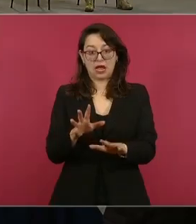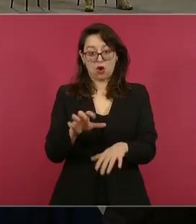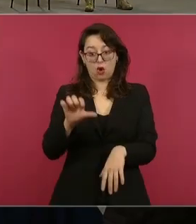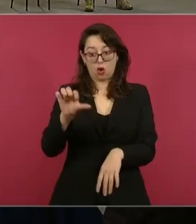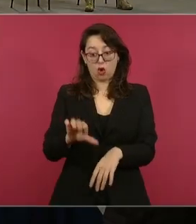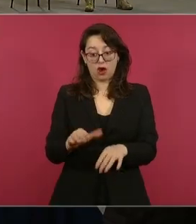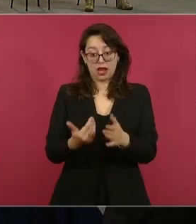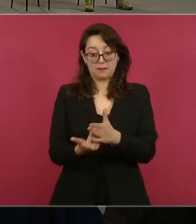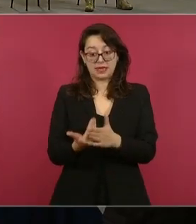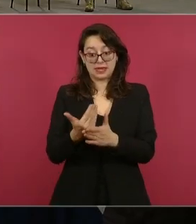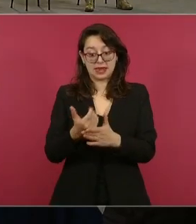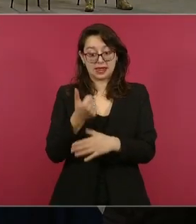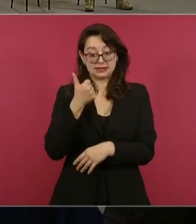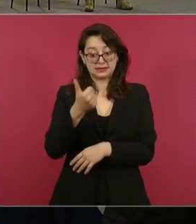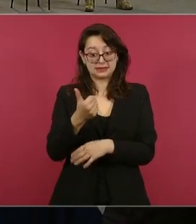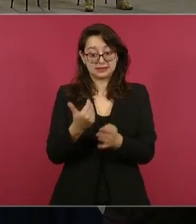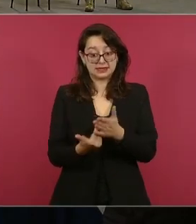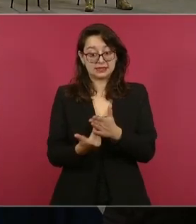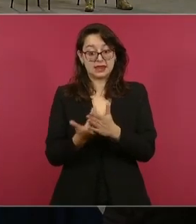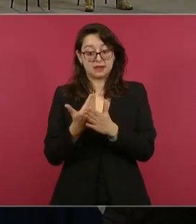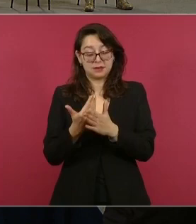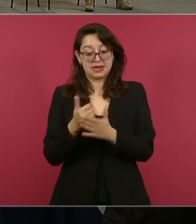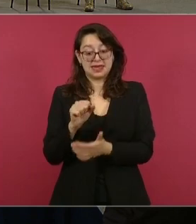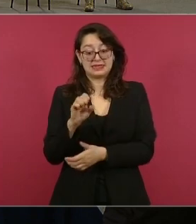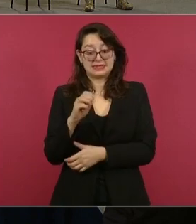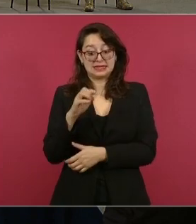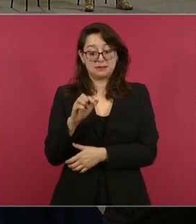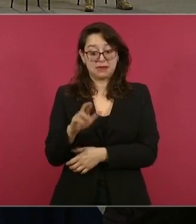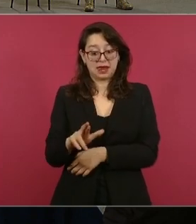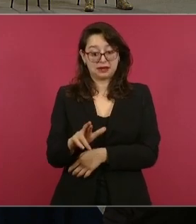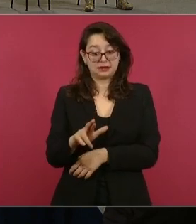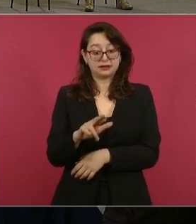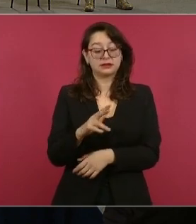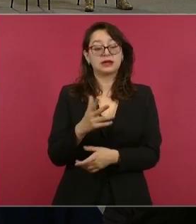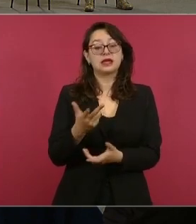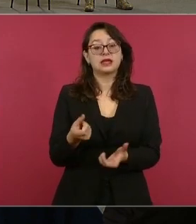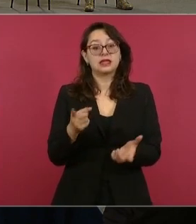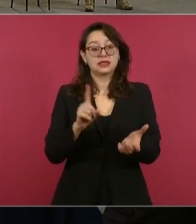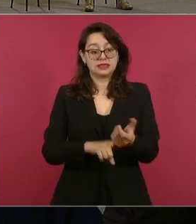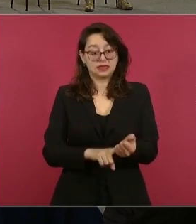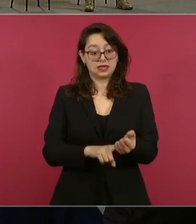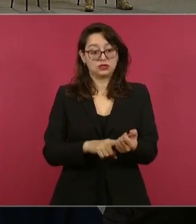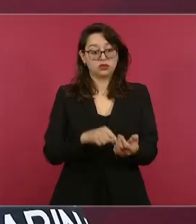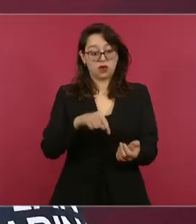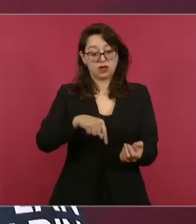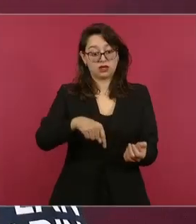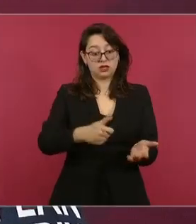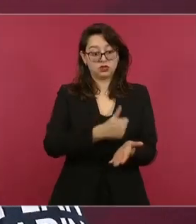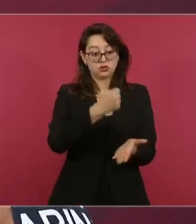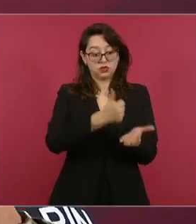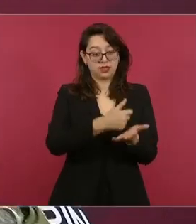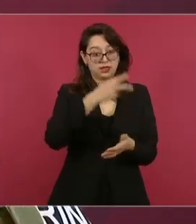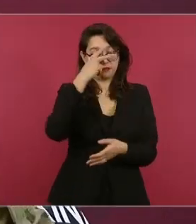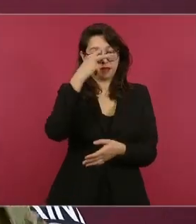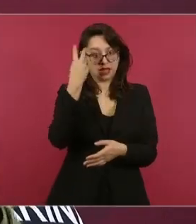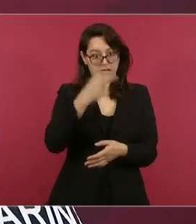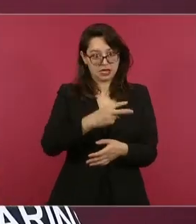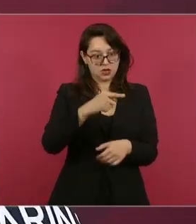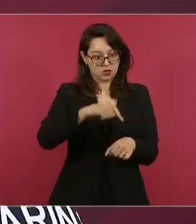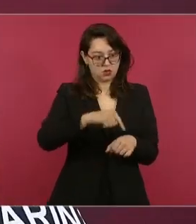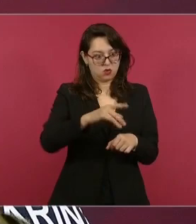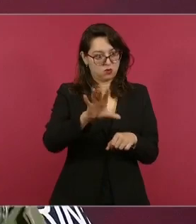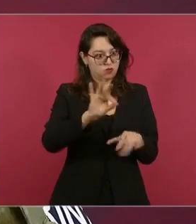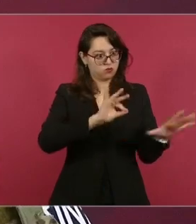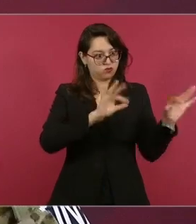con personal que trabaja en el aeropuerto de la Ciudad de México, que es de Marina, para